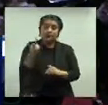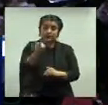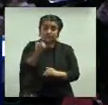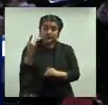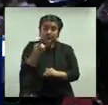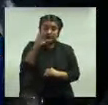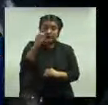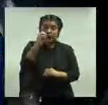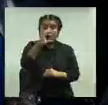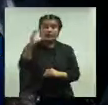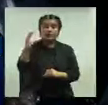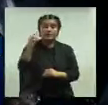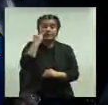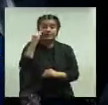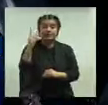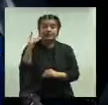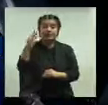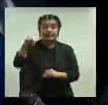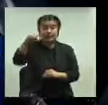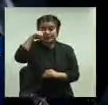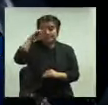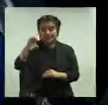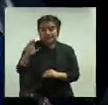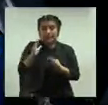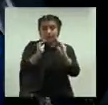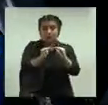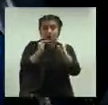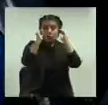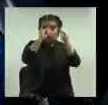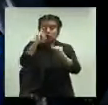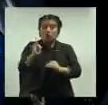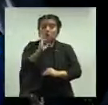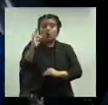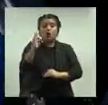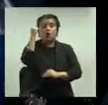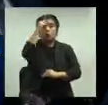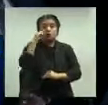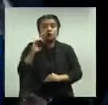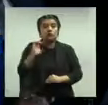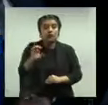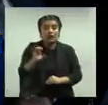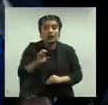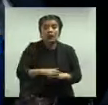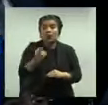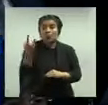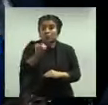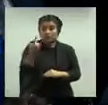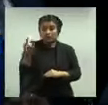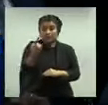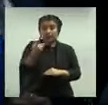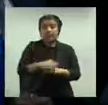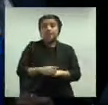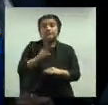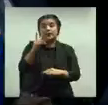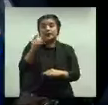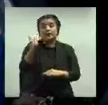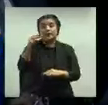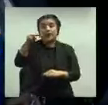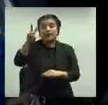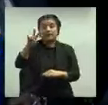Universidad de Occidente, Doctor José Andrés Reyes Valenzuela, Universidad Da Vinci de